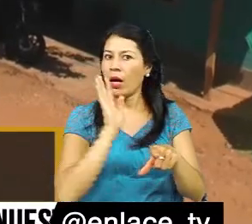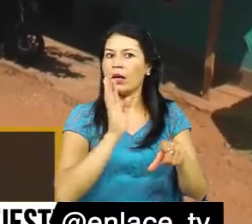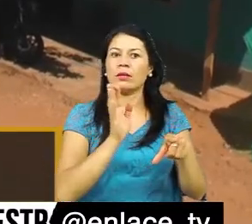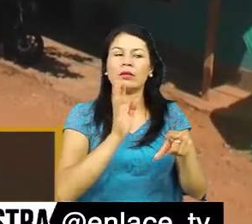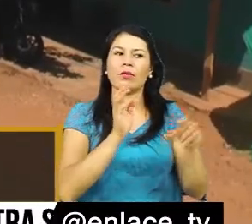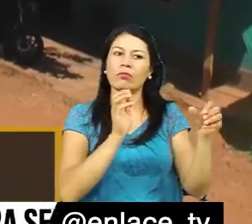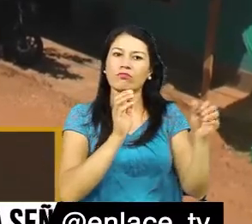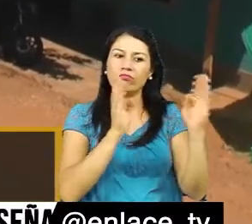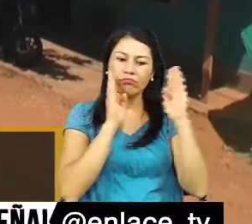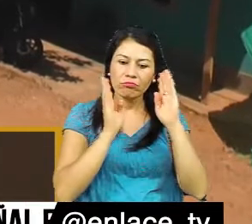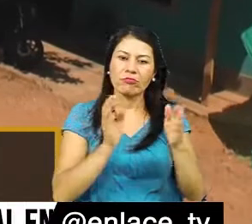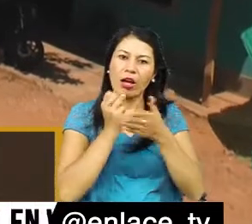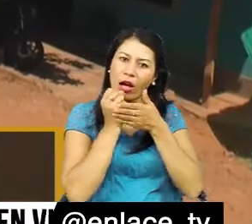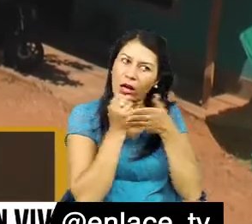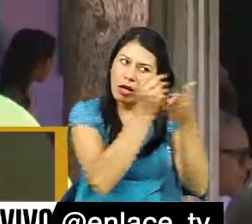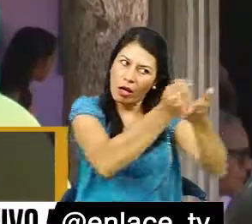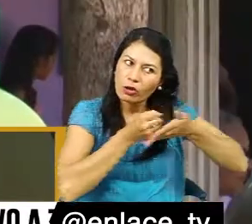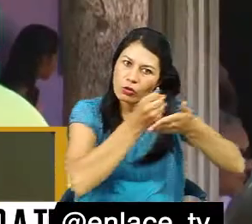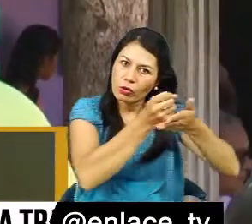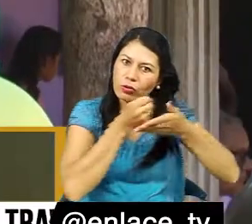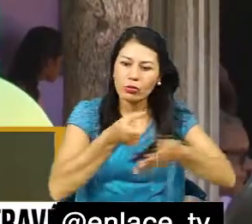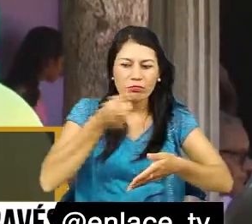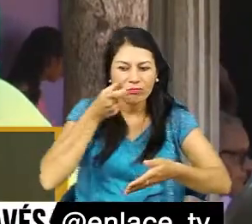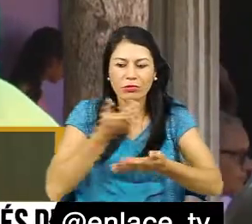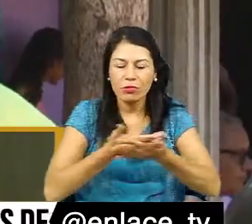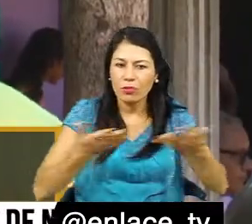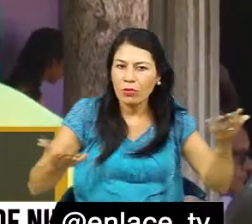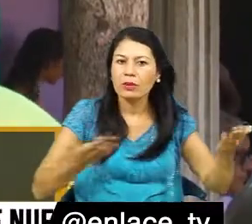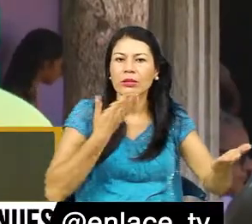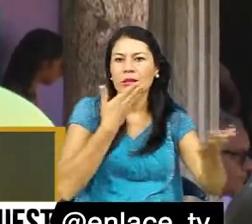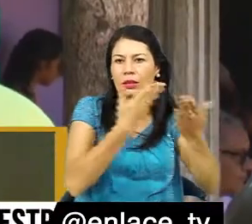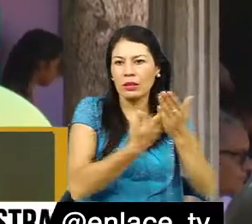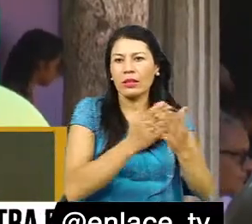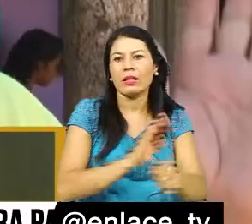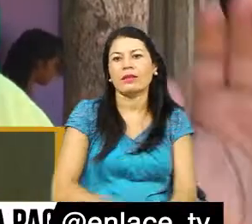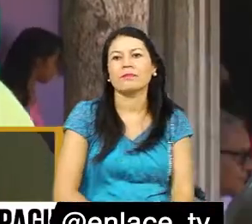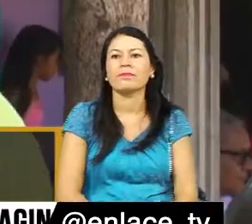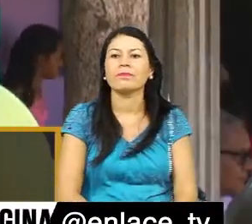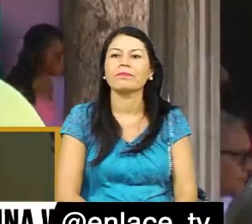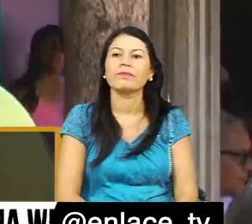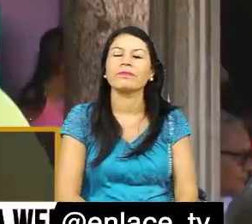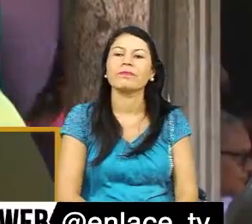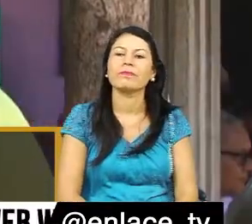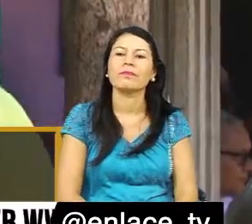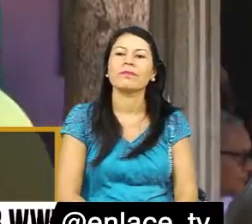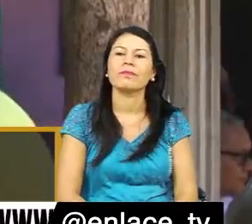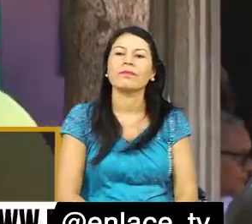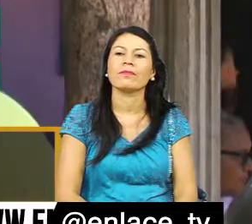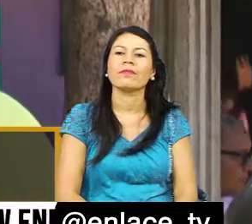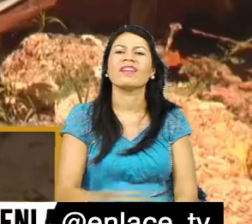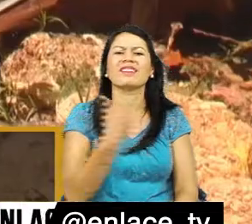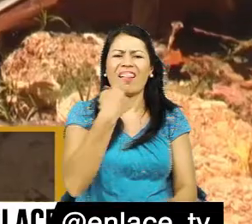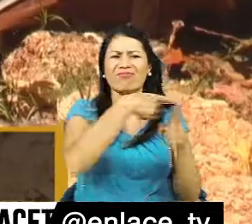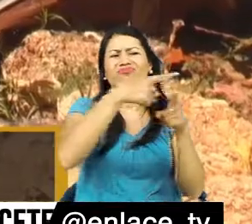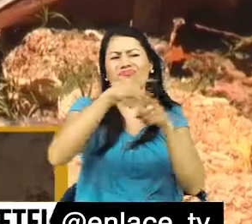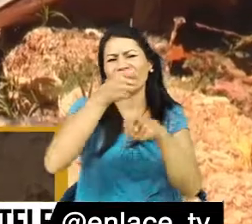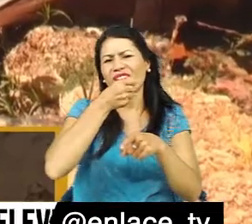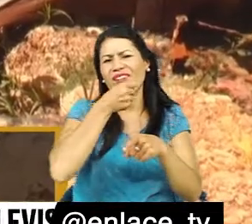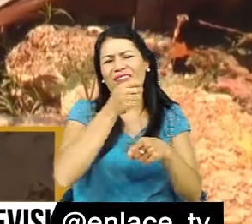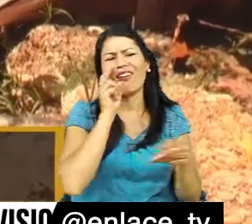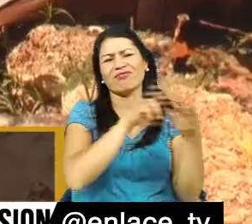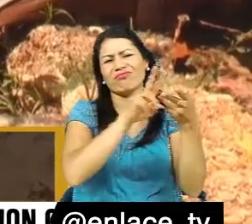problemática, a Pedro Severici, aquí la compañera, y a la otra compañera que también vino, porque hemos conocido varios periodistas. Ellos